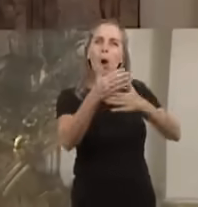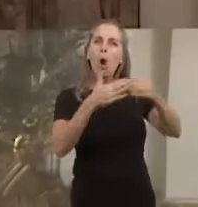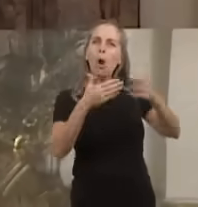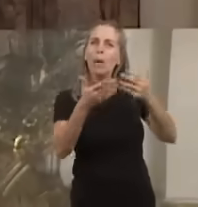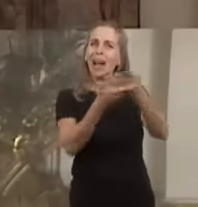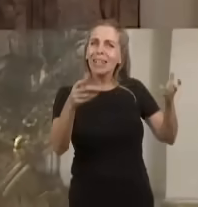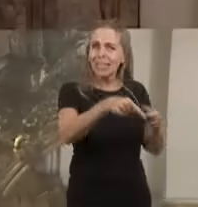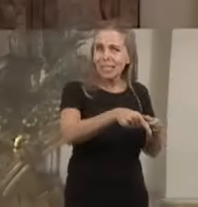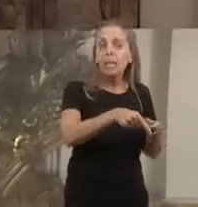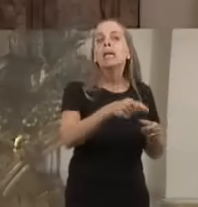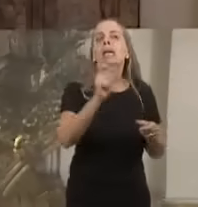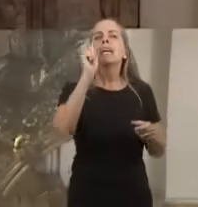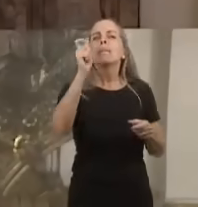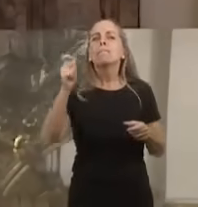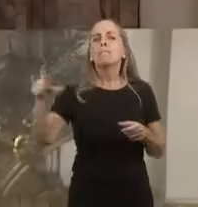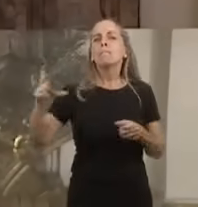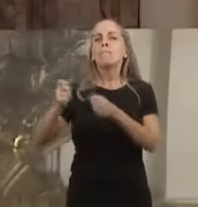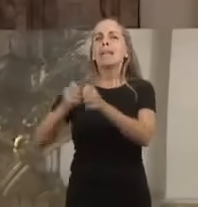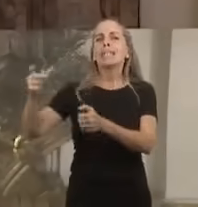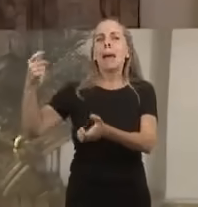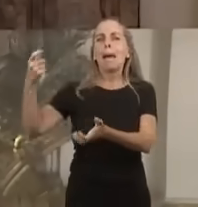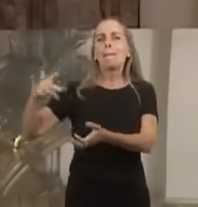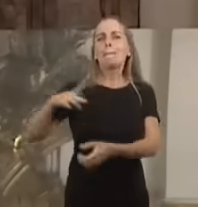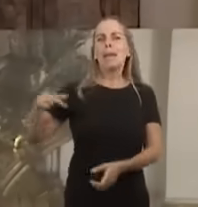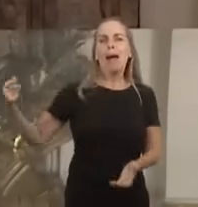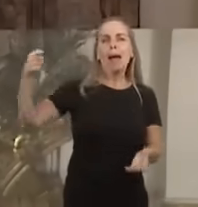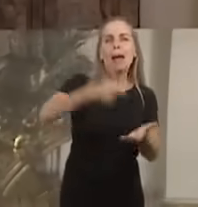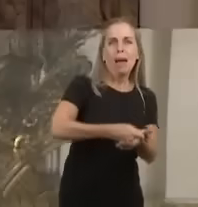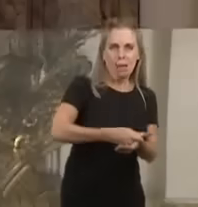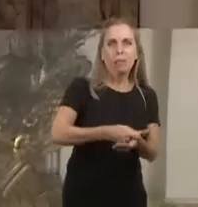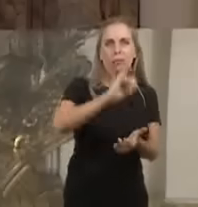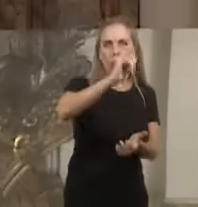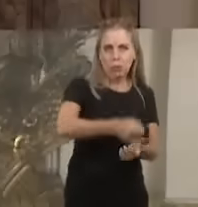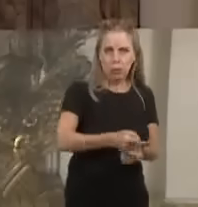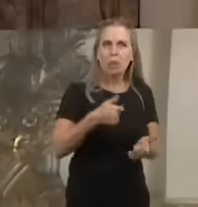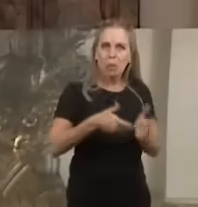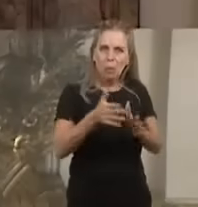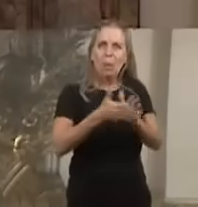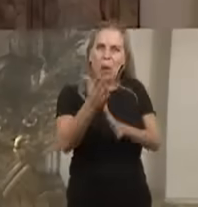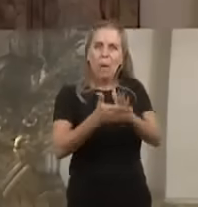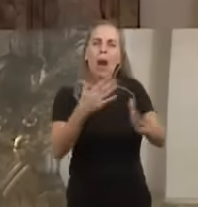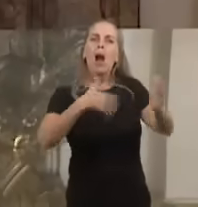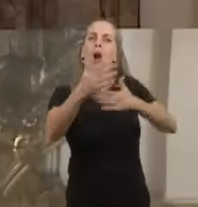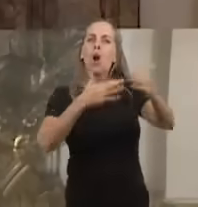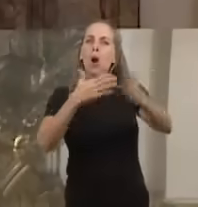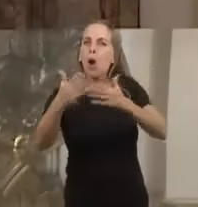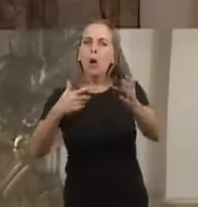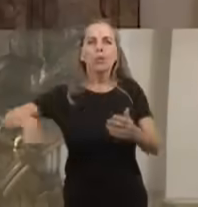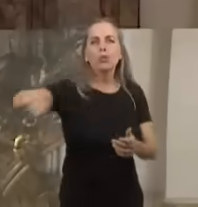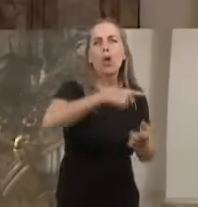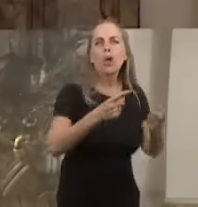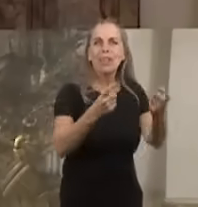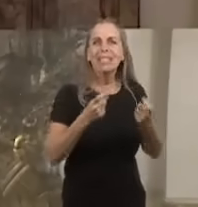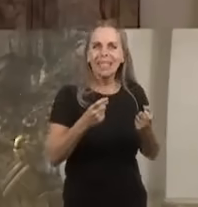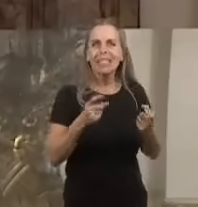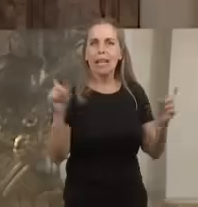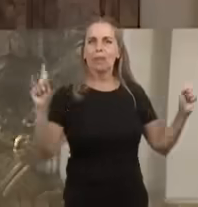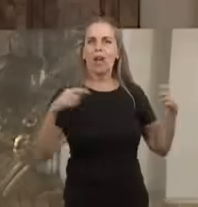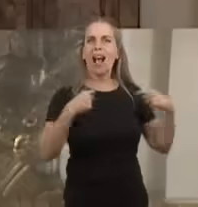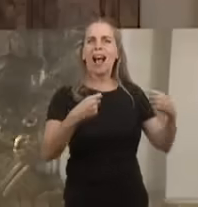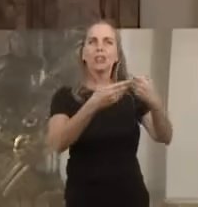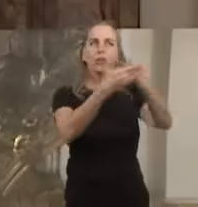financiadas por el sector privado de manera tal que efectivamente tendremos las obras que los argentinos necesitamos evitando que se ese